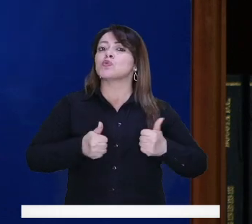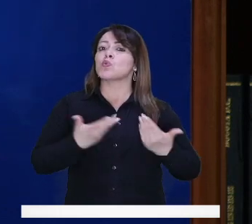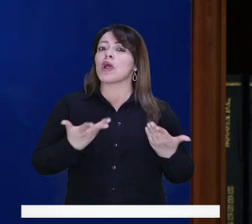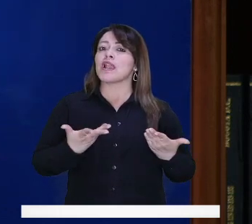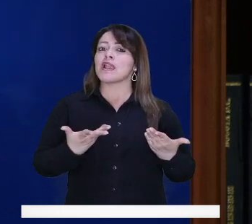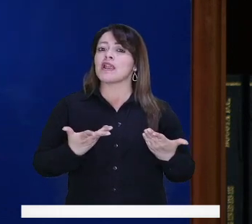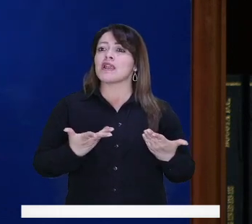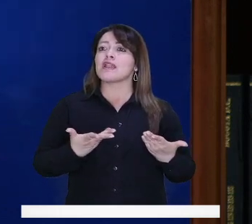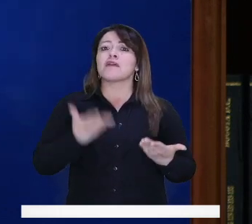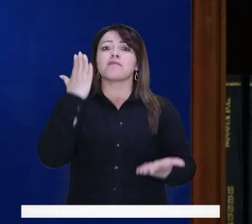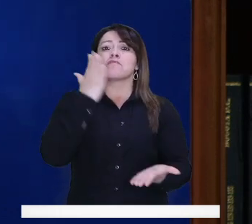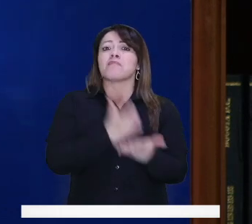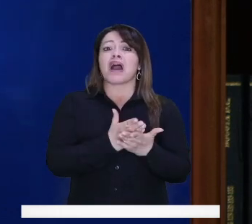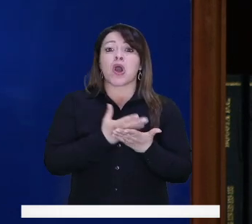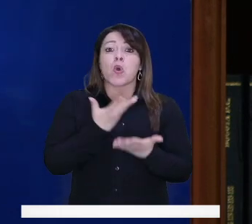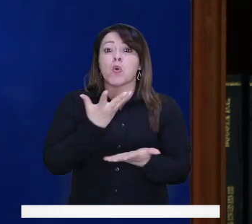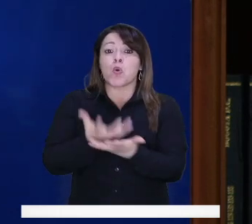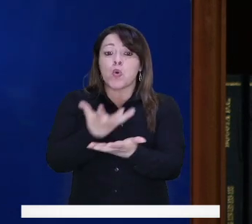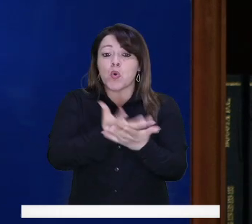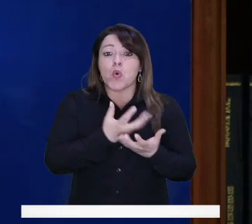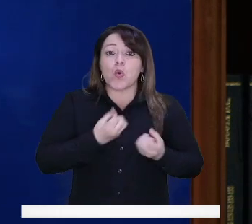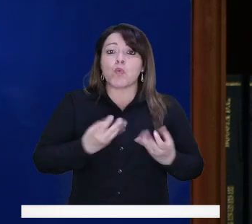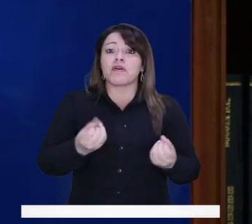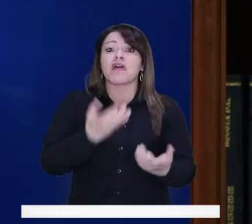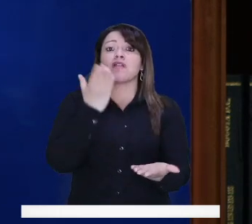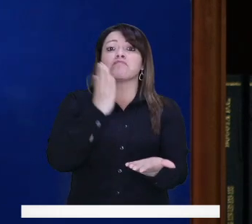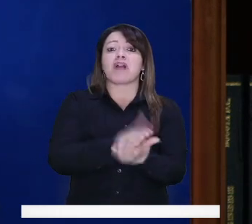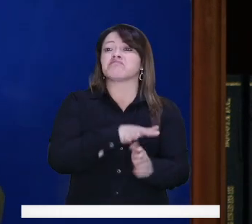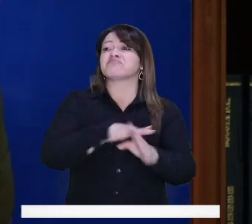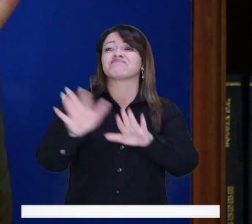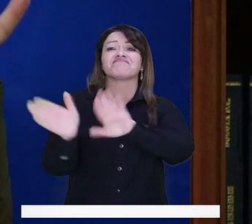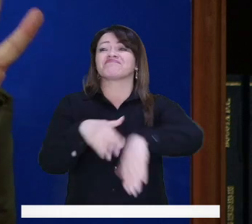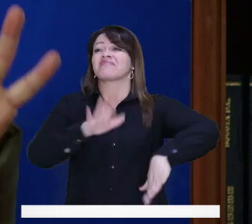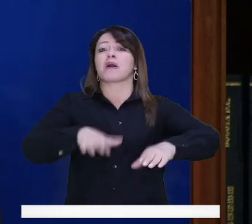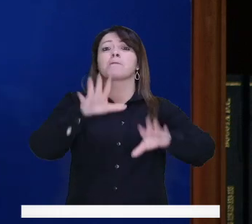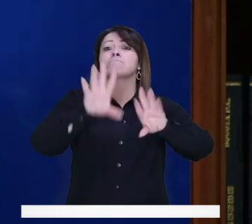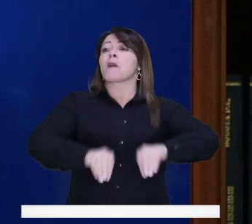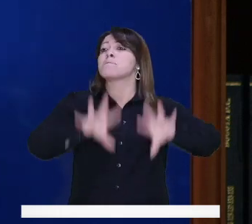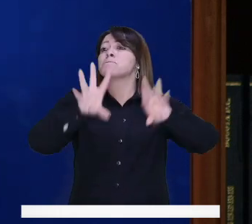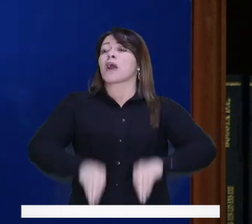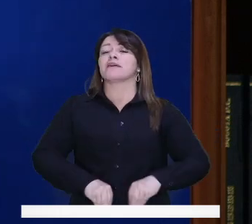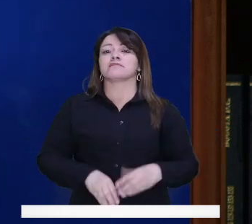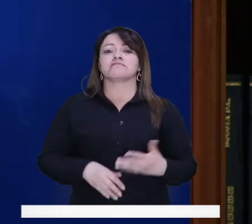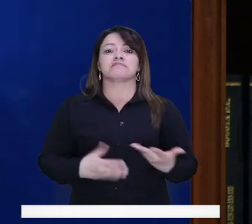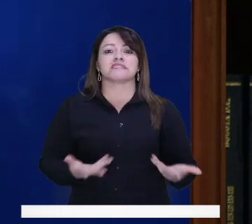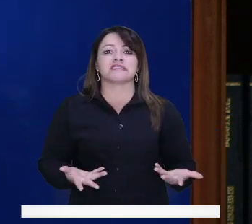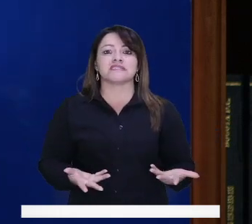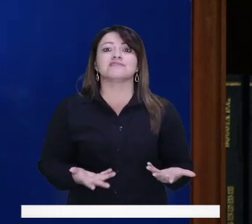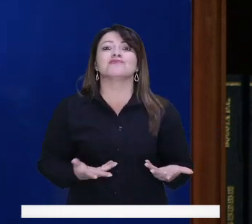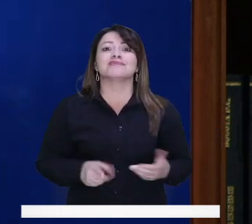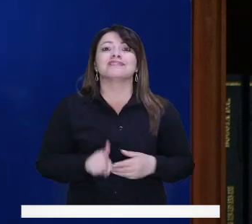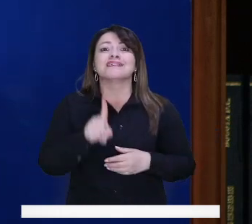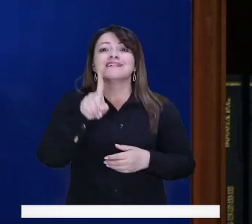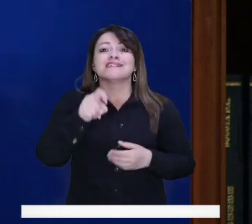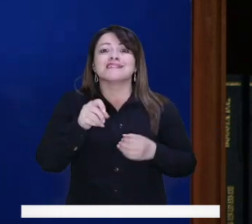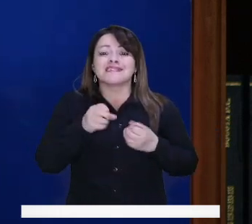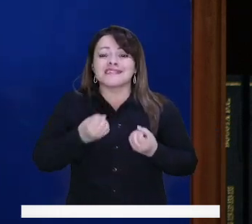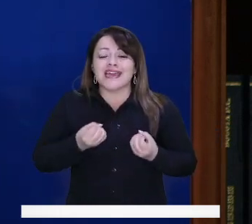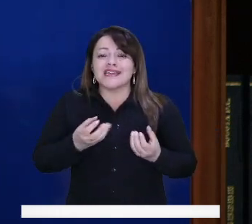la política de muerte de los humedales. 6 humedales en estos momentos, mientras nosotros estamos hablando, los